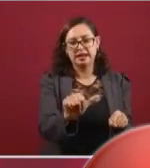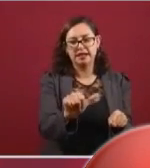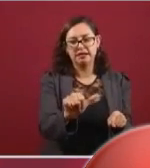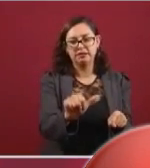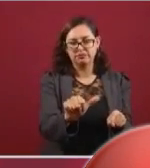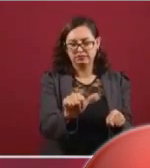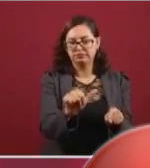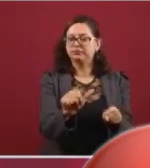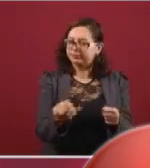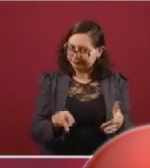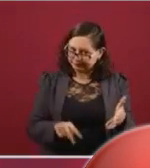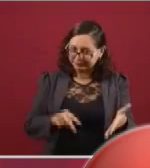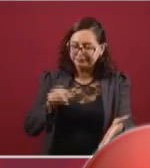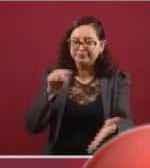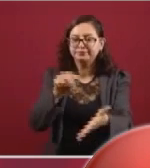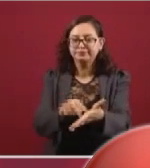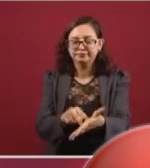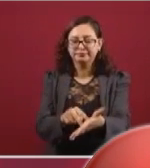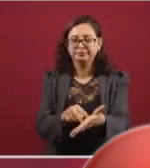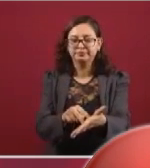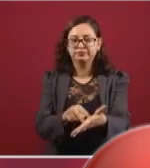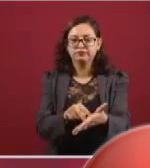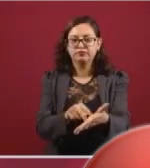Otro acto